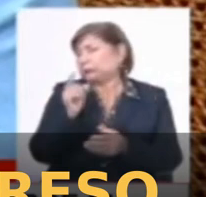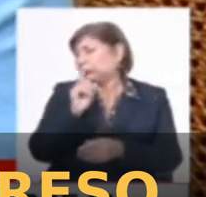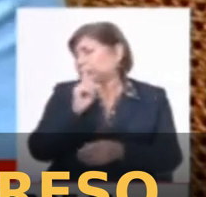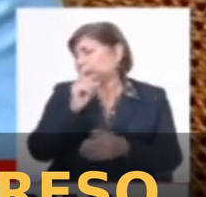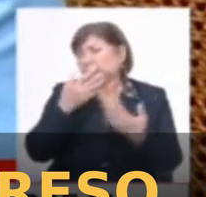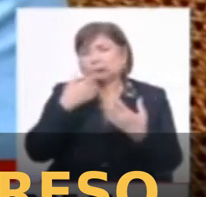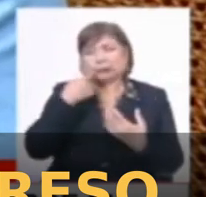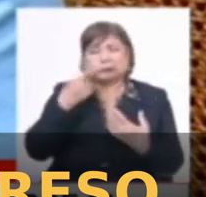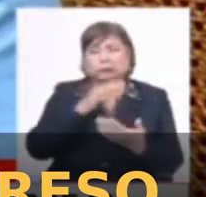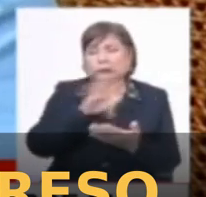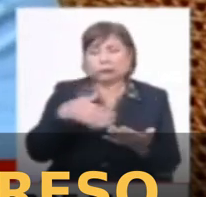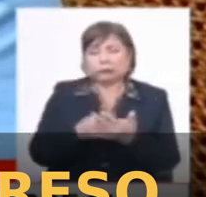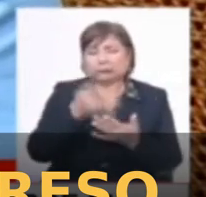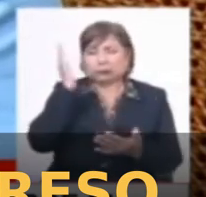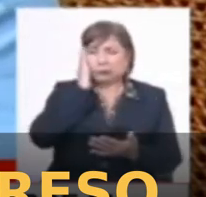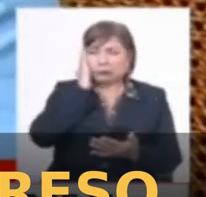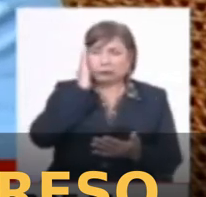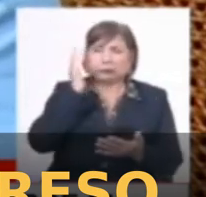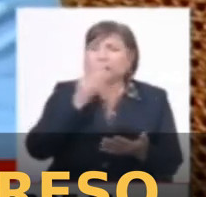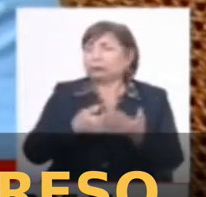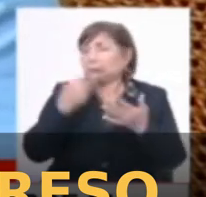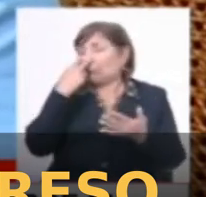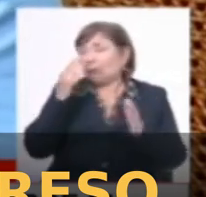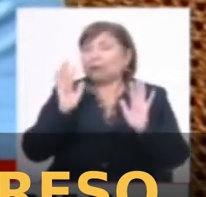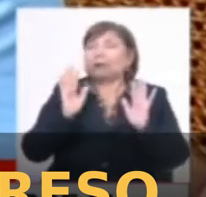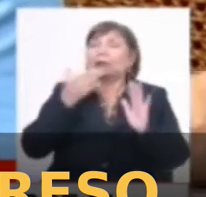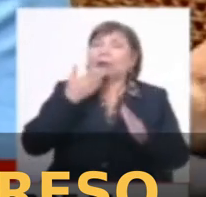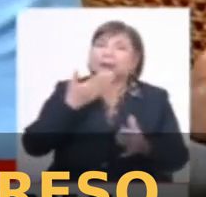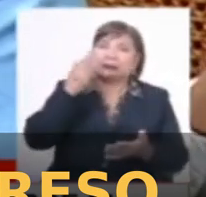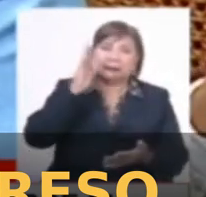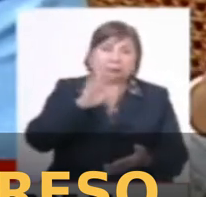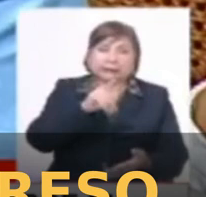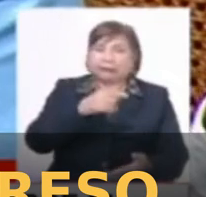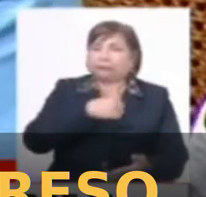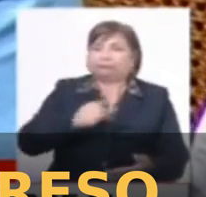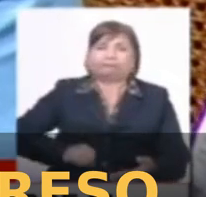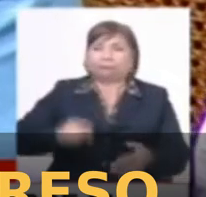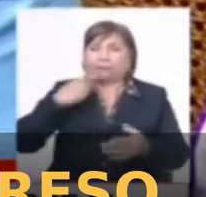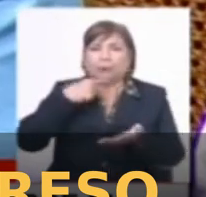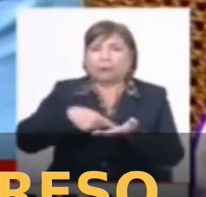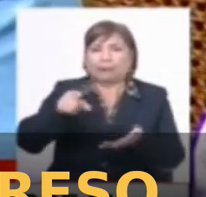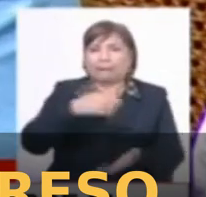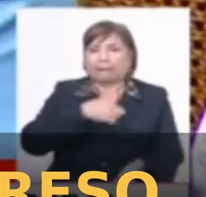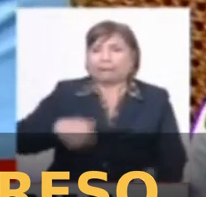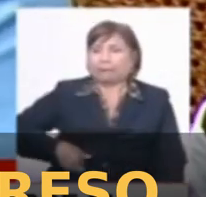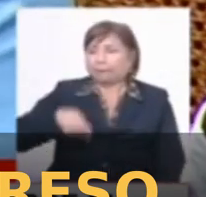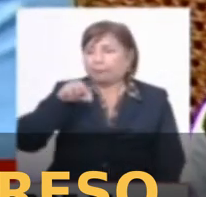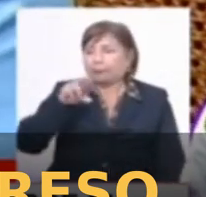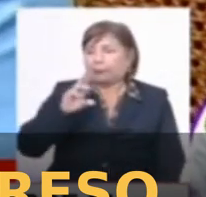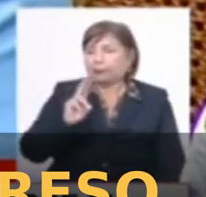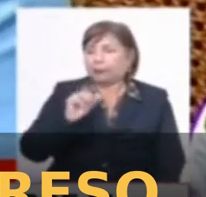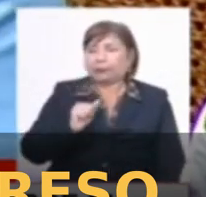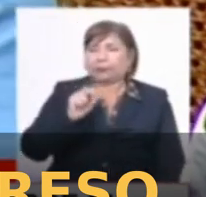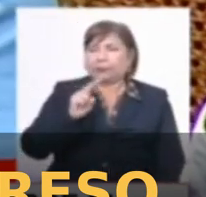decir todo esto que sabe, yo no he visto. Es más, gracias al señor Bruno Pacheco, es que no se nombra presidente de Provías a Alcides